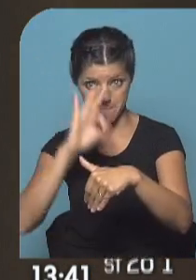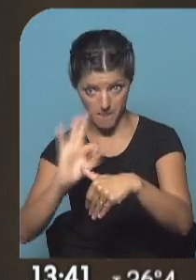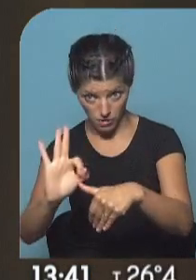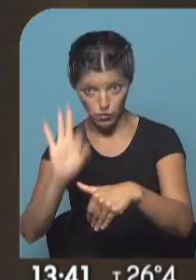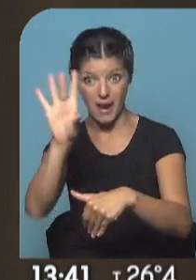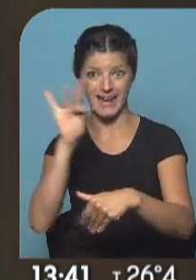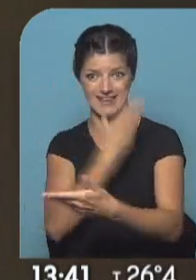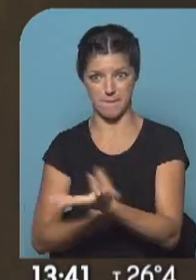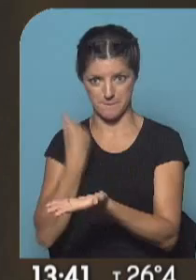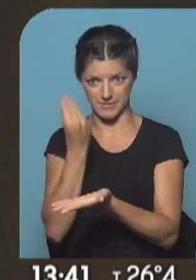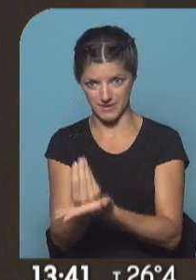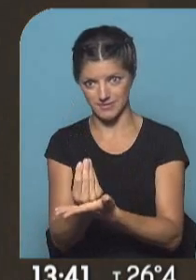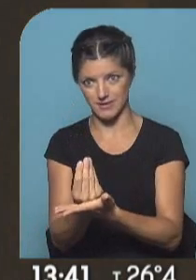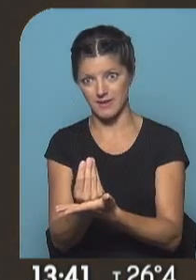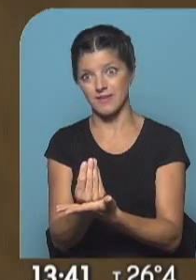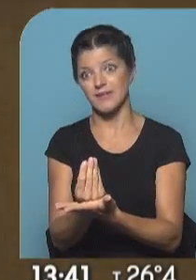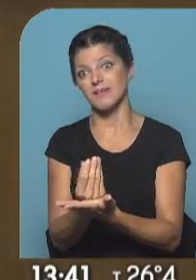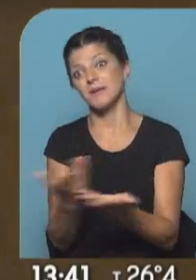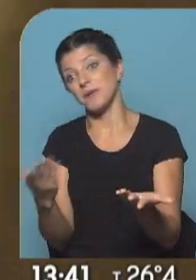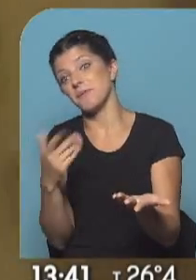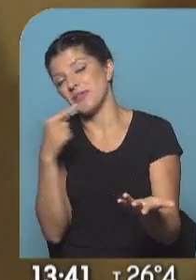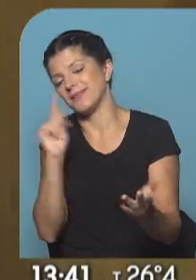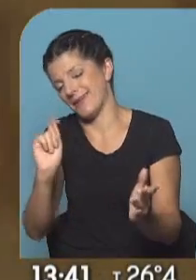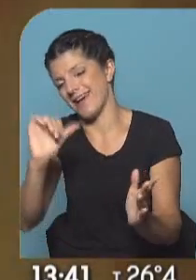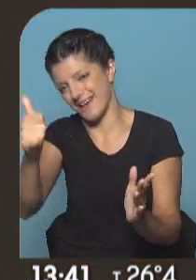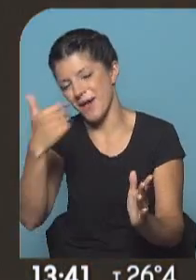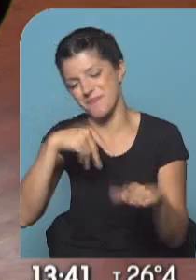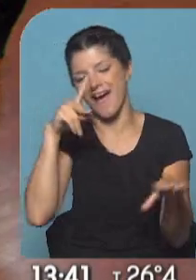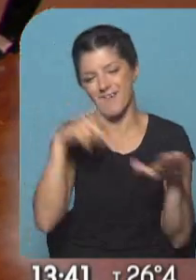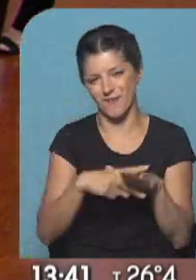presidenciales. Ahí casi que podríamos arriesgar un ganador. Nos vamos a un nuevo corte, ya volvemos.